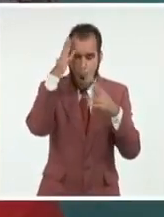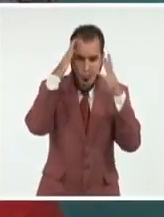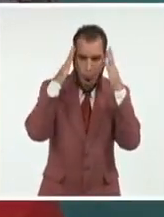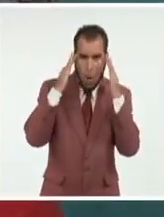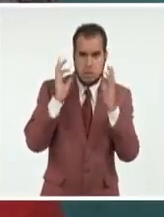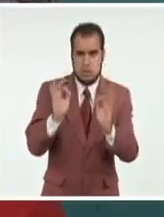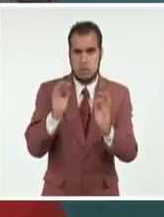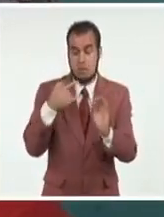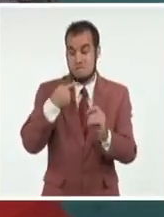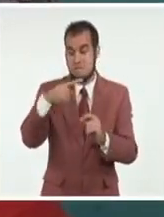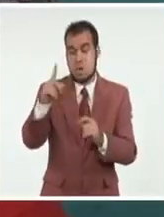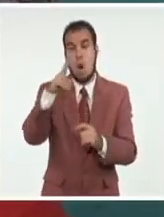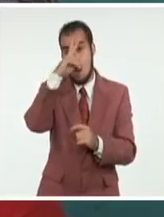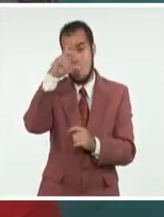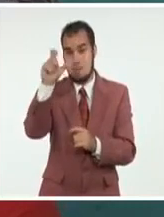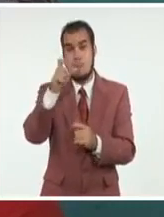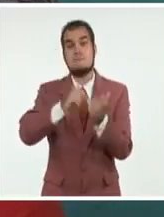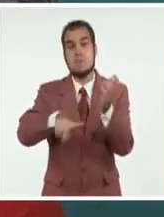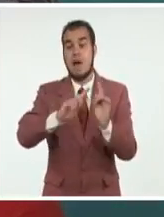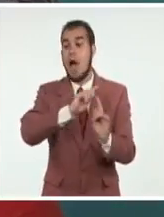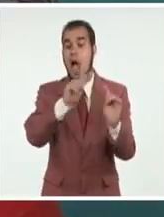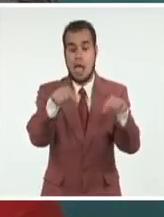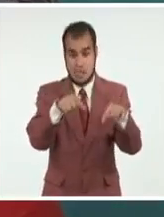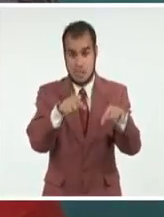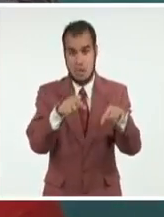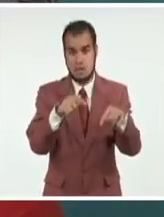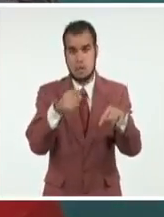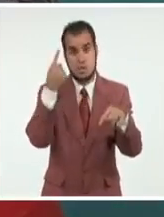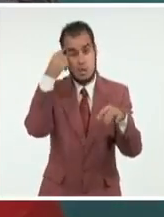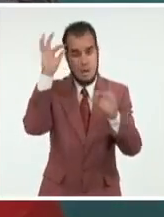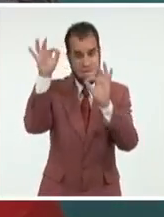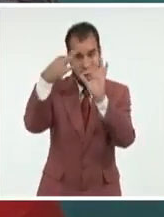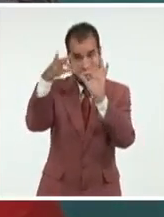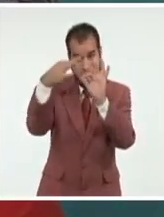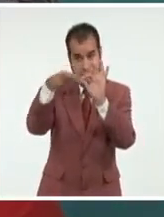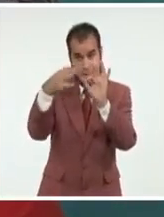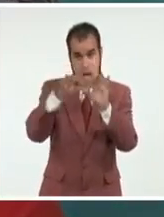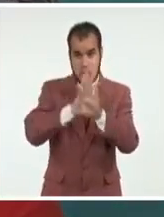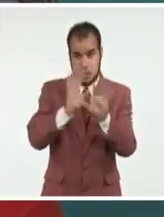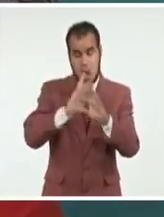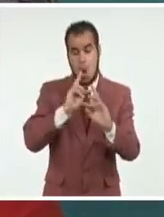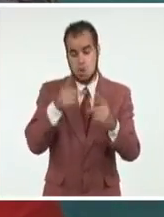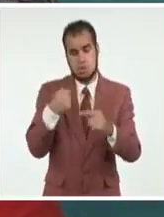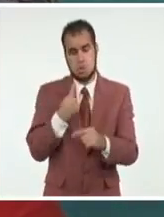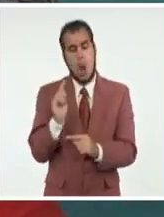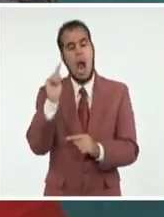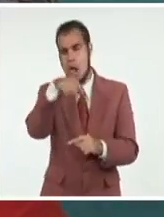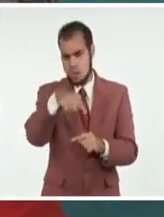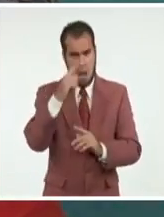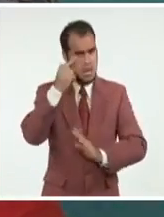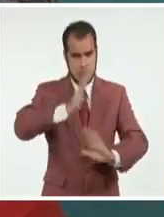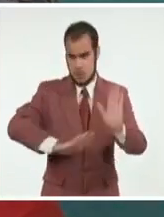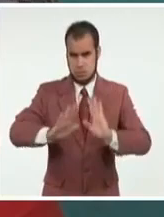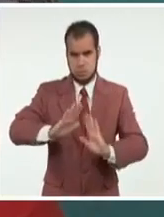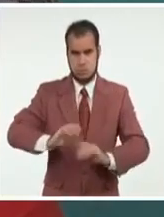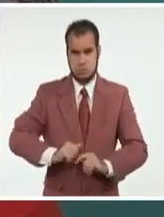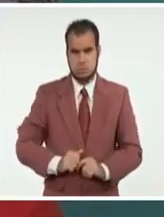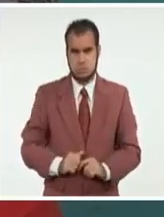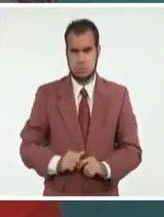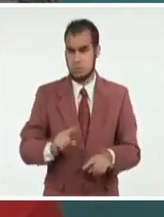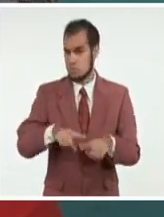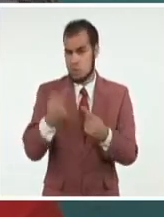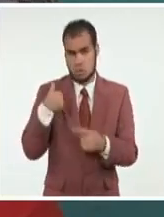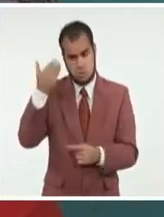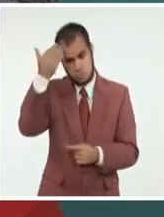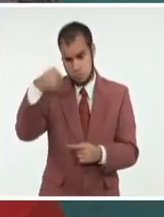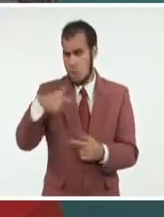provincial, me curaron, me cogieron los puntos y viré otra vez para el campo de batalla. Porque yo tengo que seguir